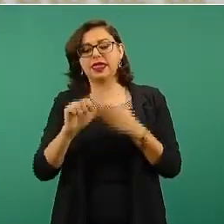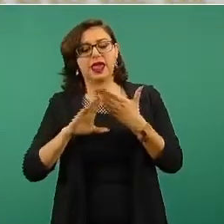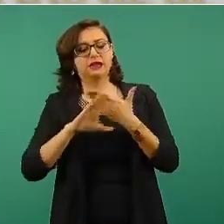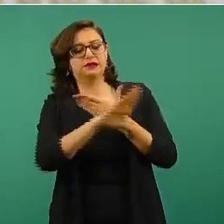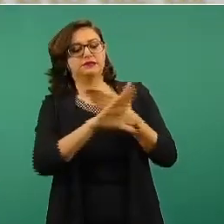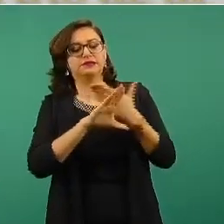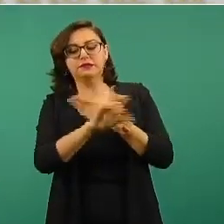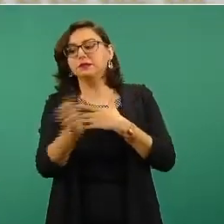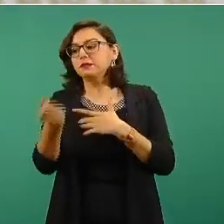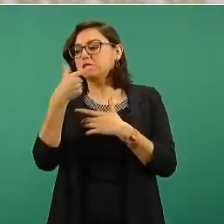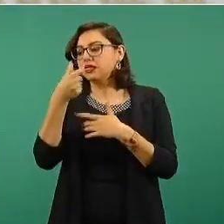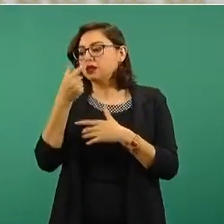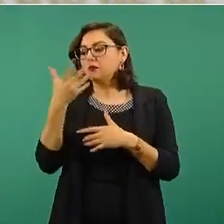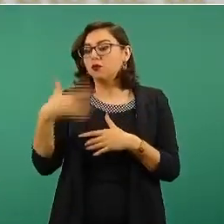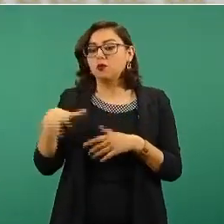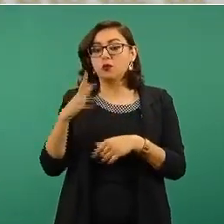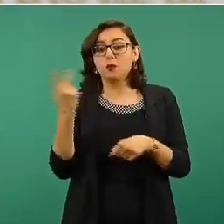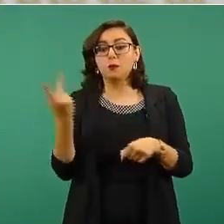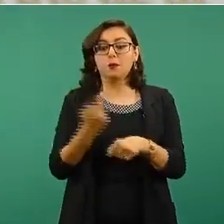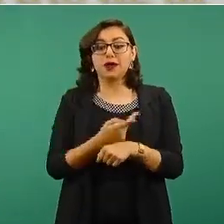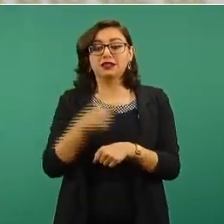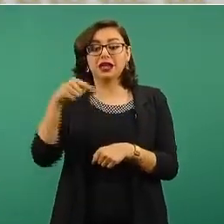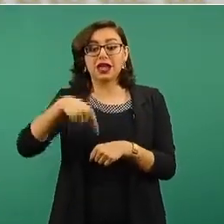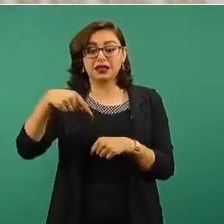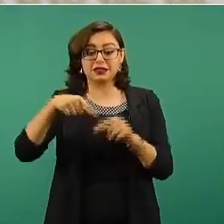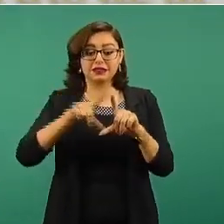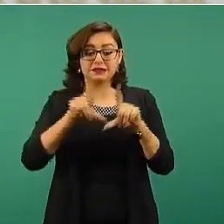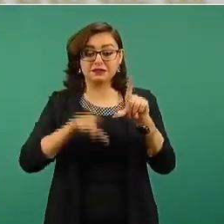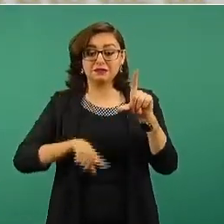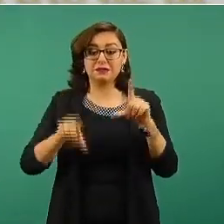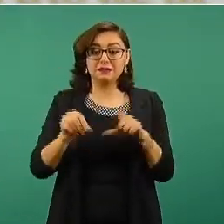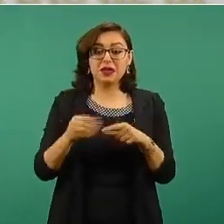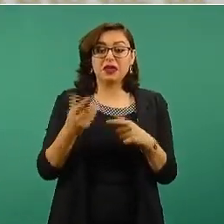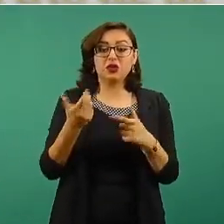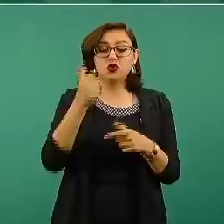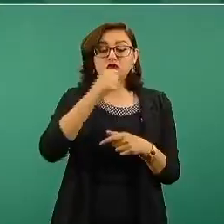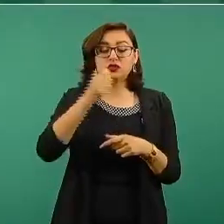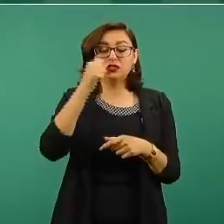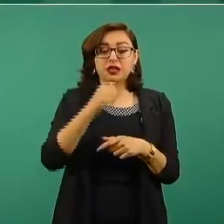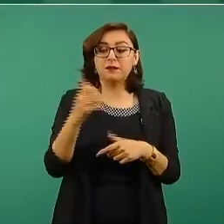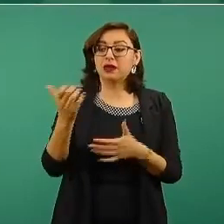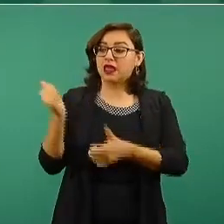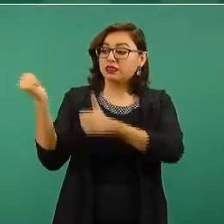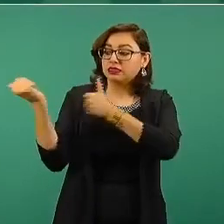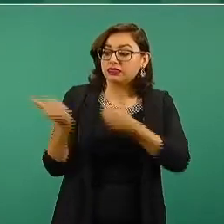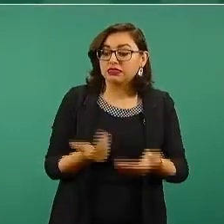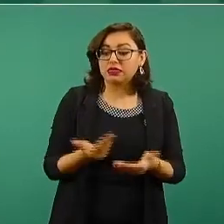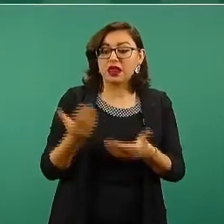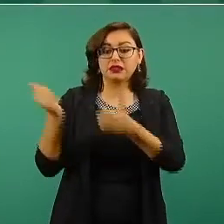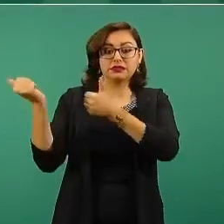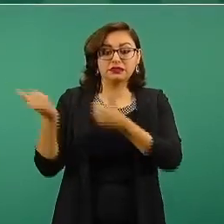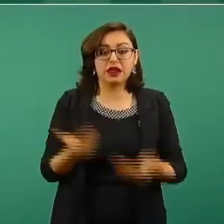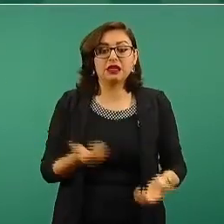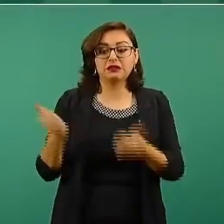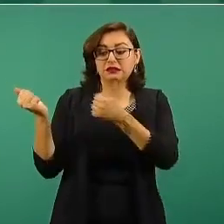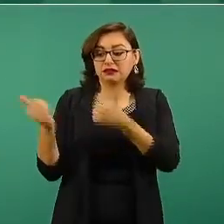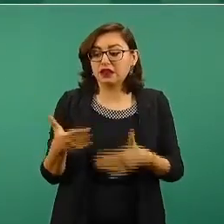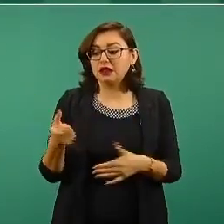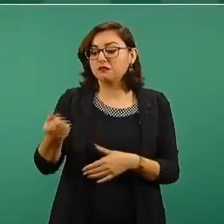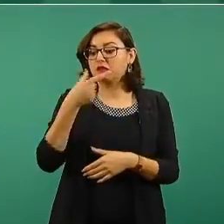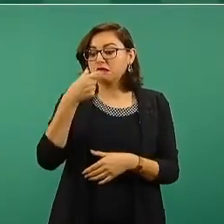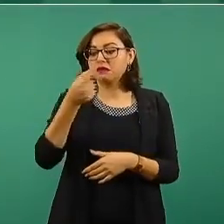de problemas el uso inadecuado de los antibióticos, que traen como consecuencia resistencia a